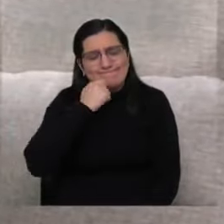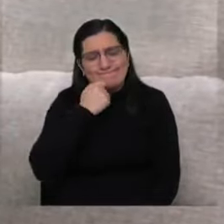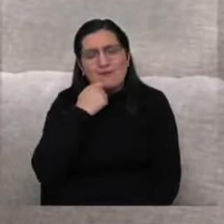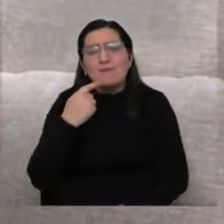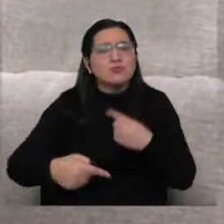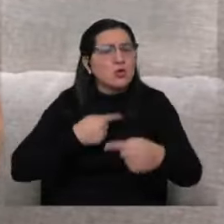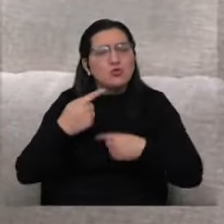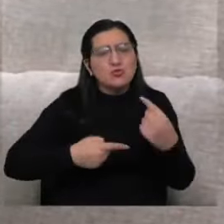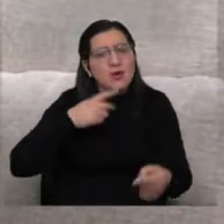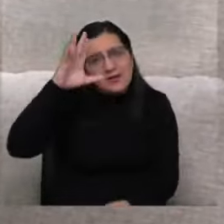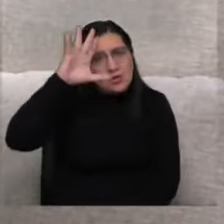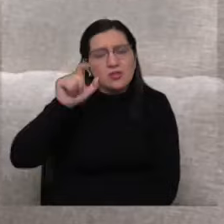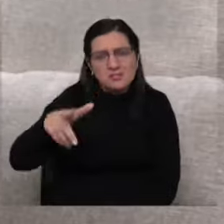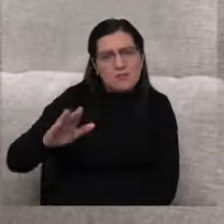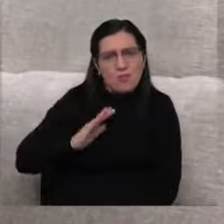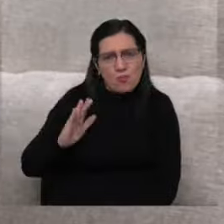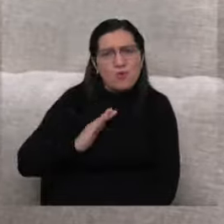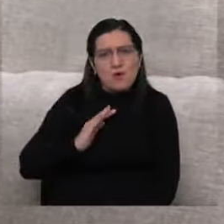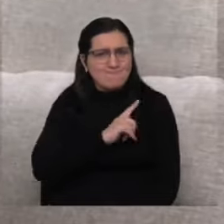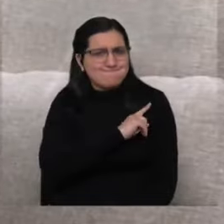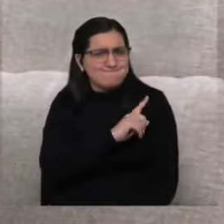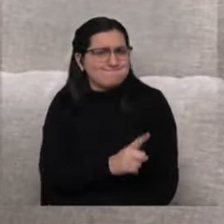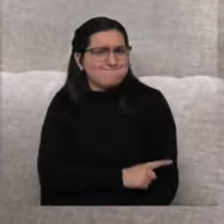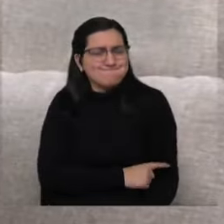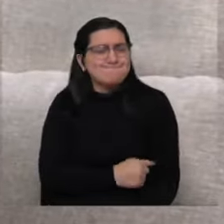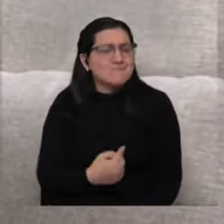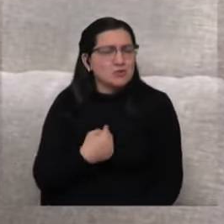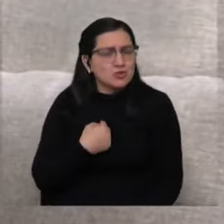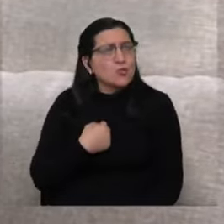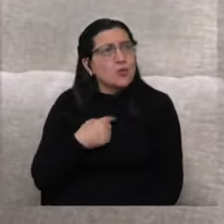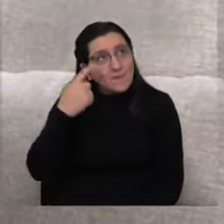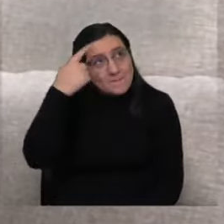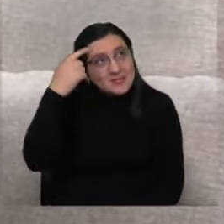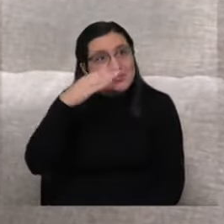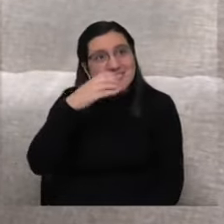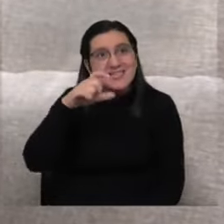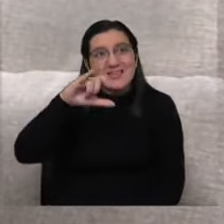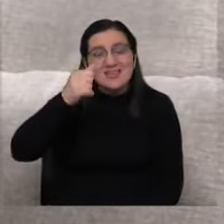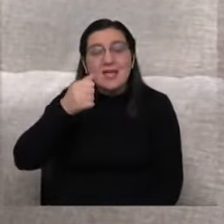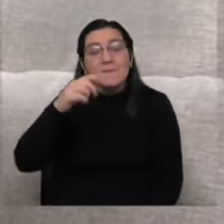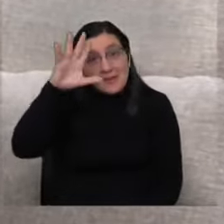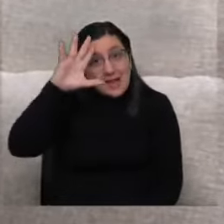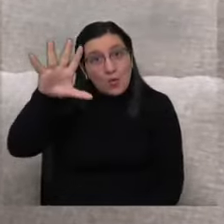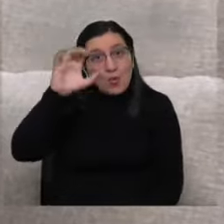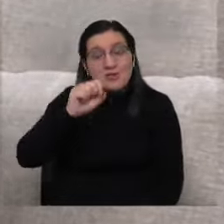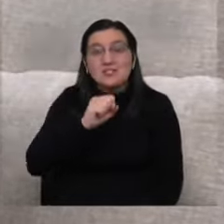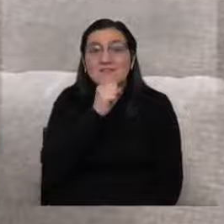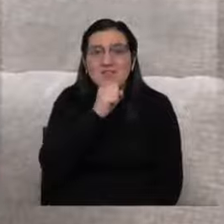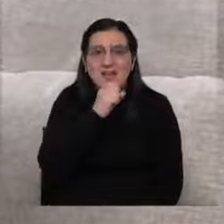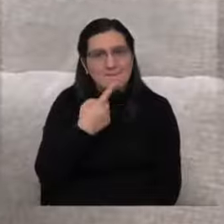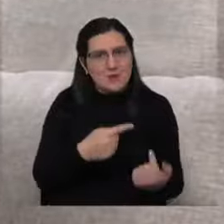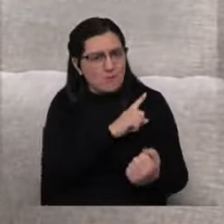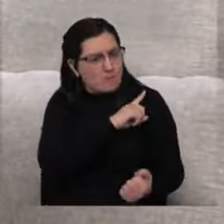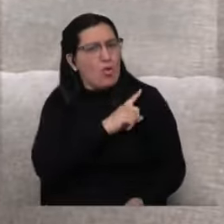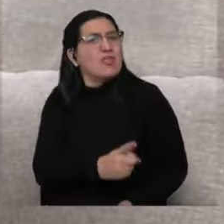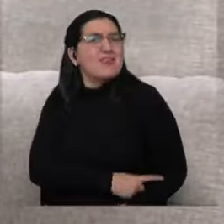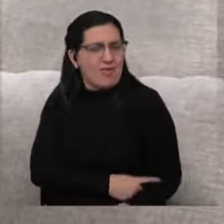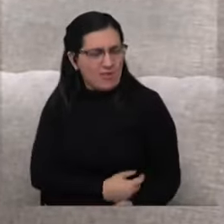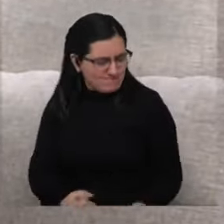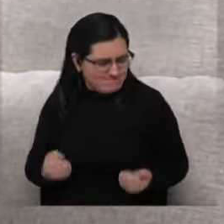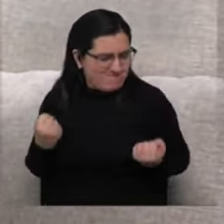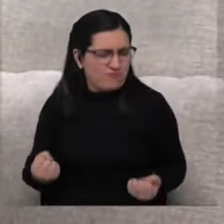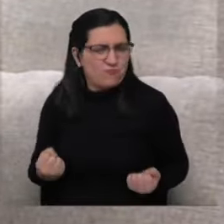seguir Recordando a esta mujer que yo en mi imaginario cuando pienso en ella la recuerdo ya viejita pero con una polenta arriba